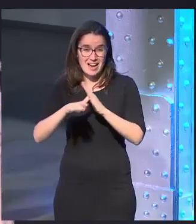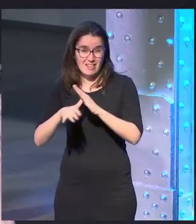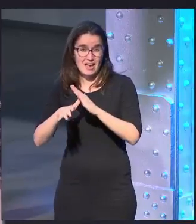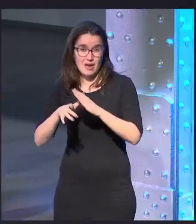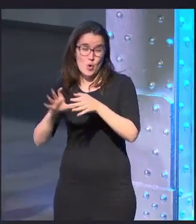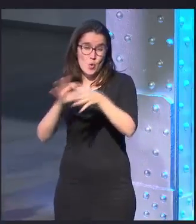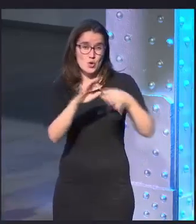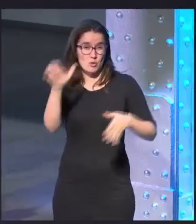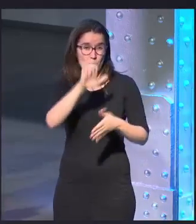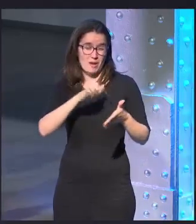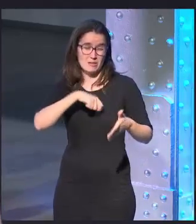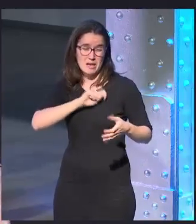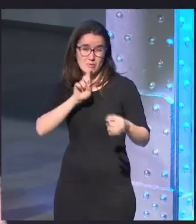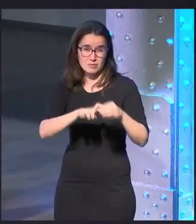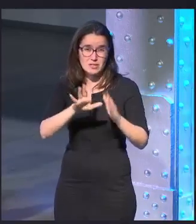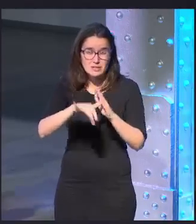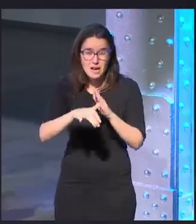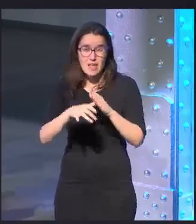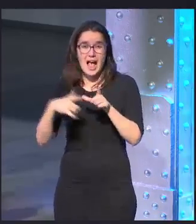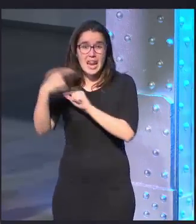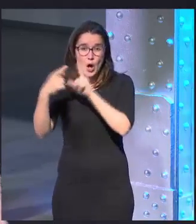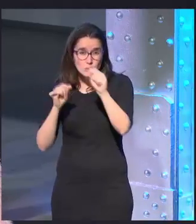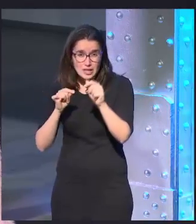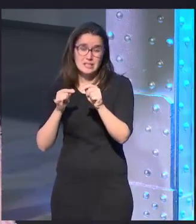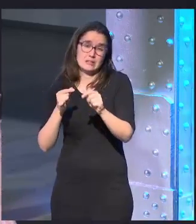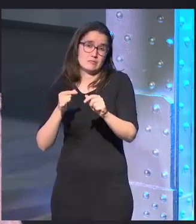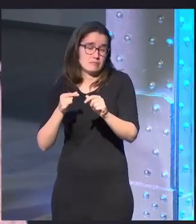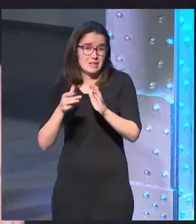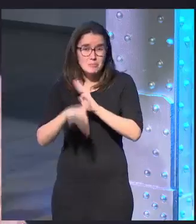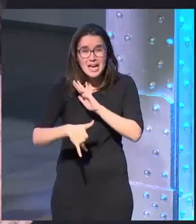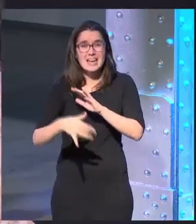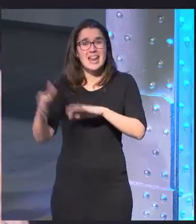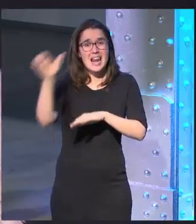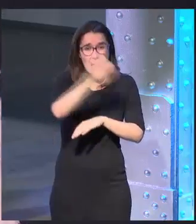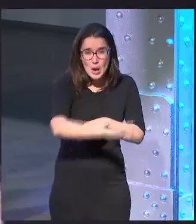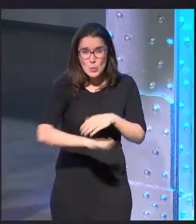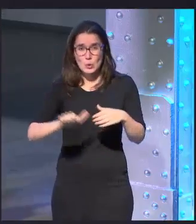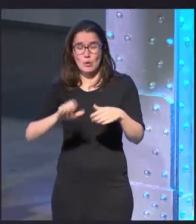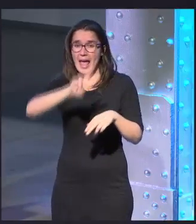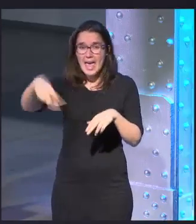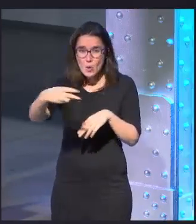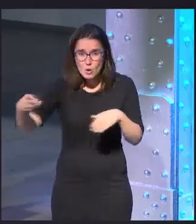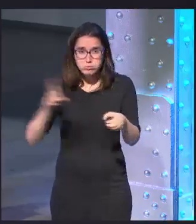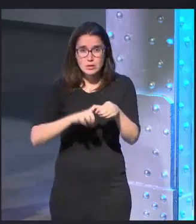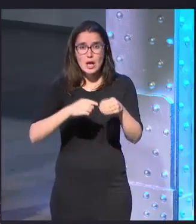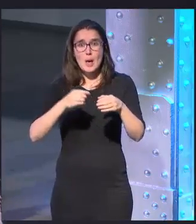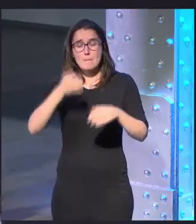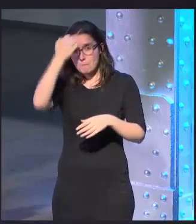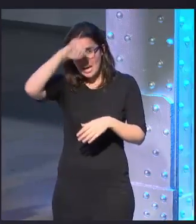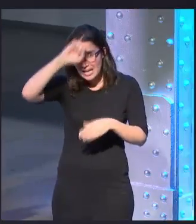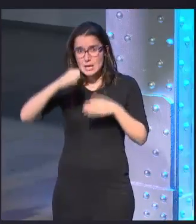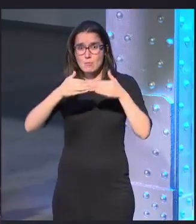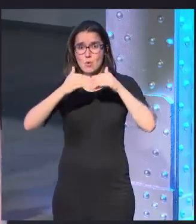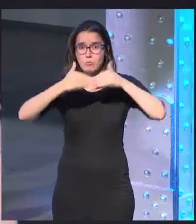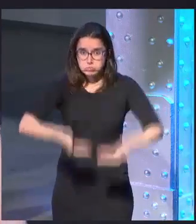Unión Europea, nuestra incorporación a la OTAN, nuestra entrada en el euro, la demolición del muro de Berlín, todo eso que lo